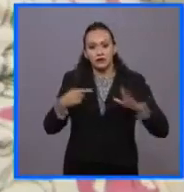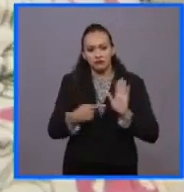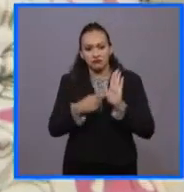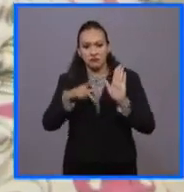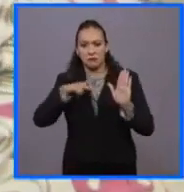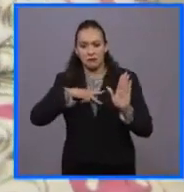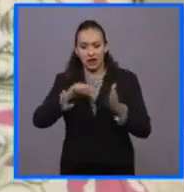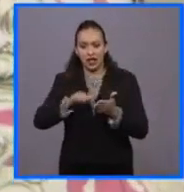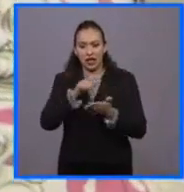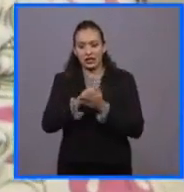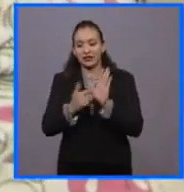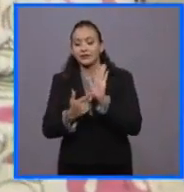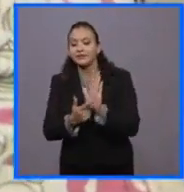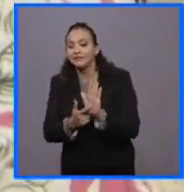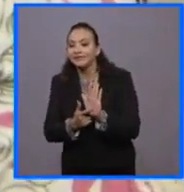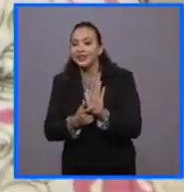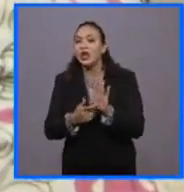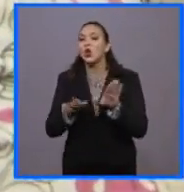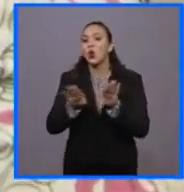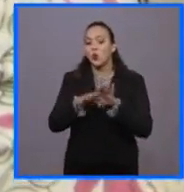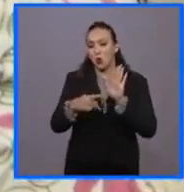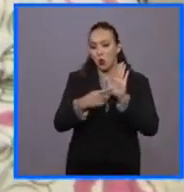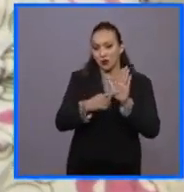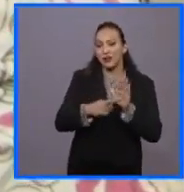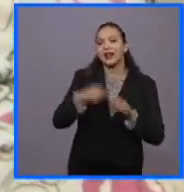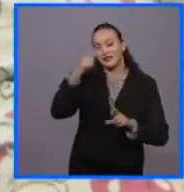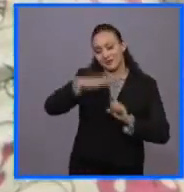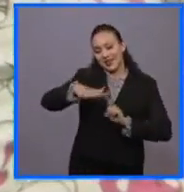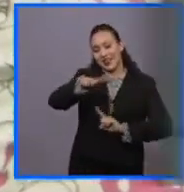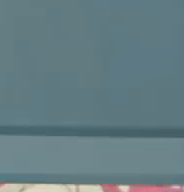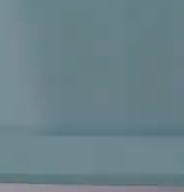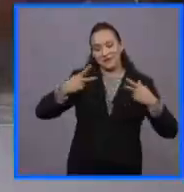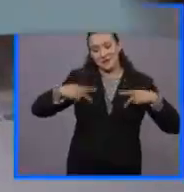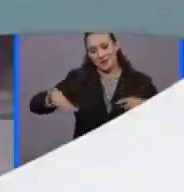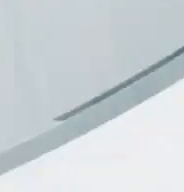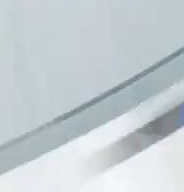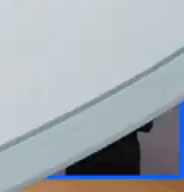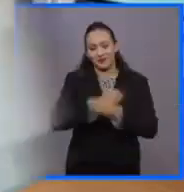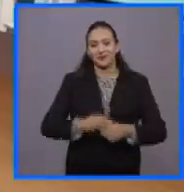en el ámbito familiar, social y escolar.